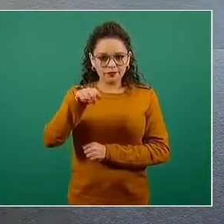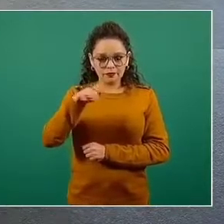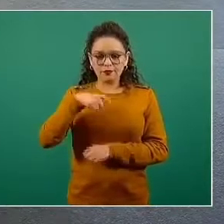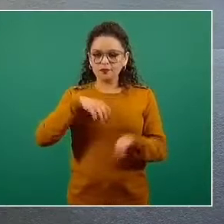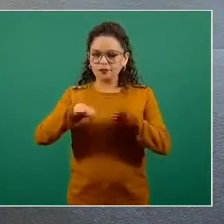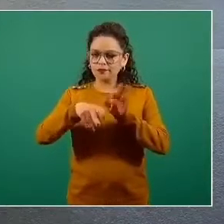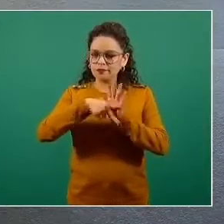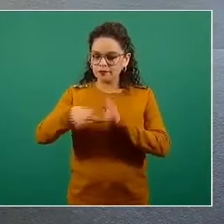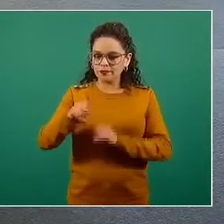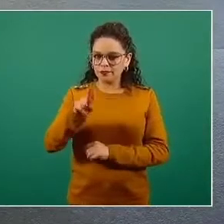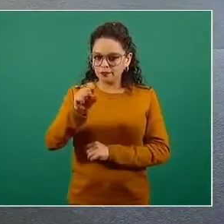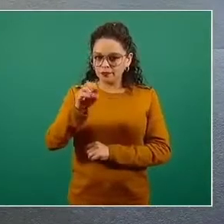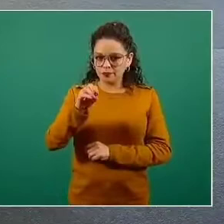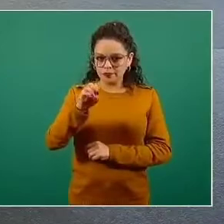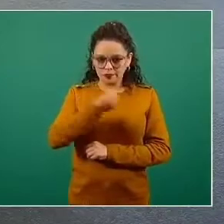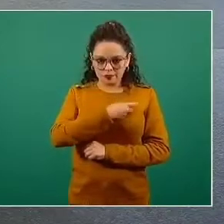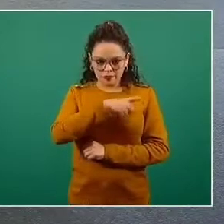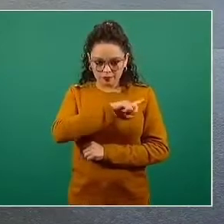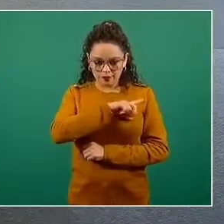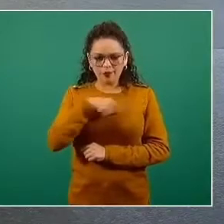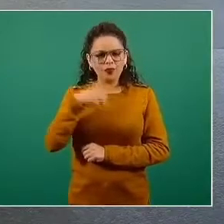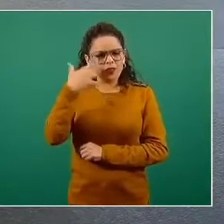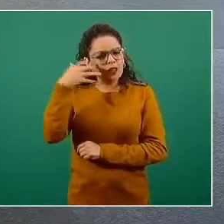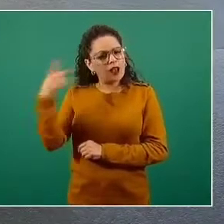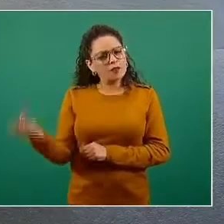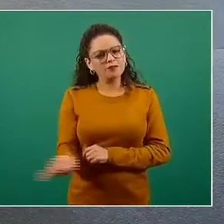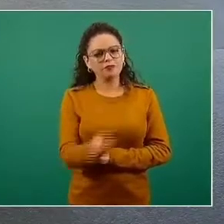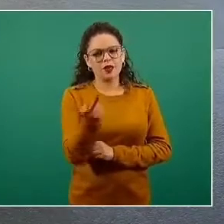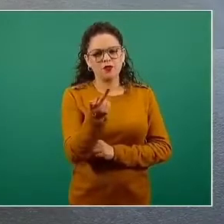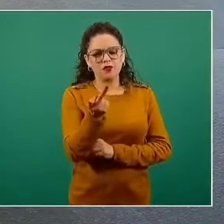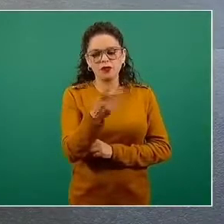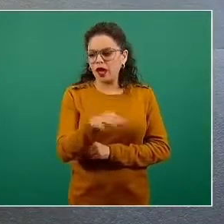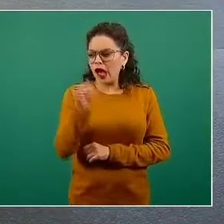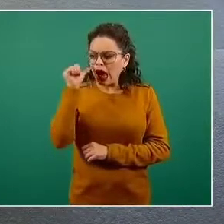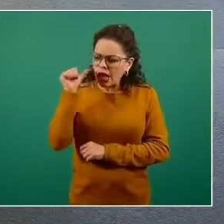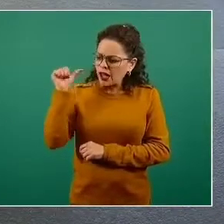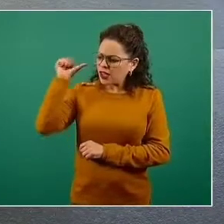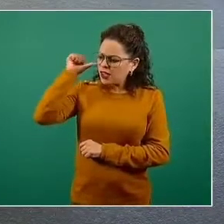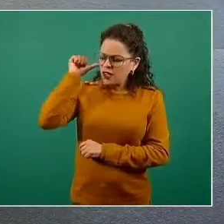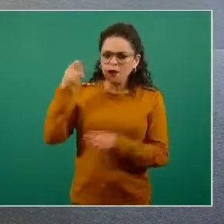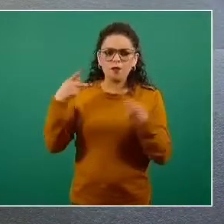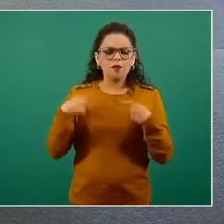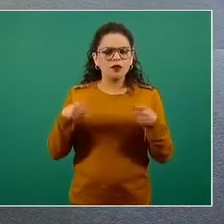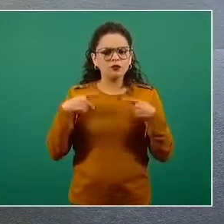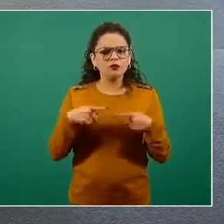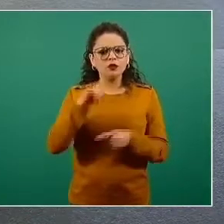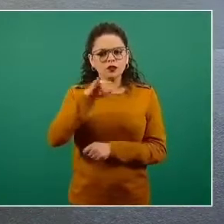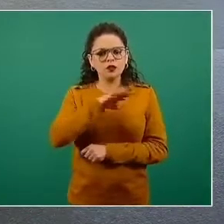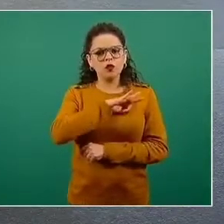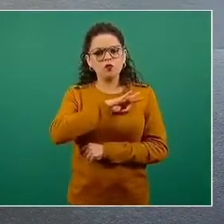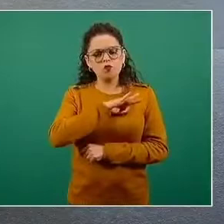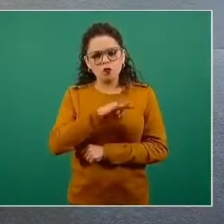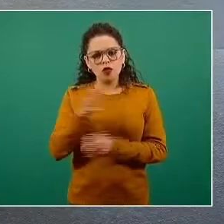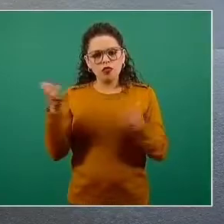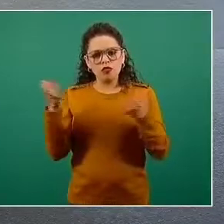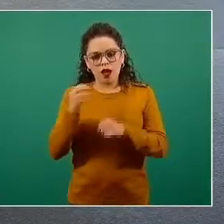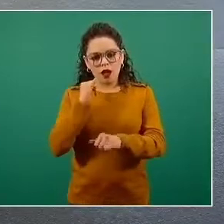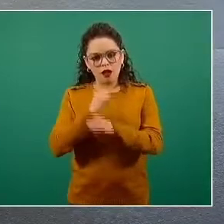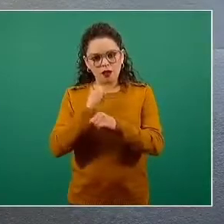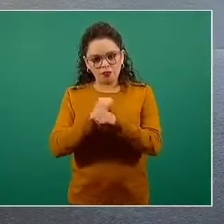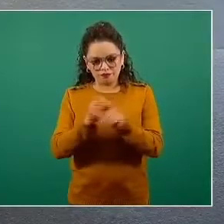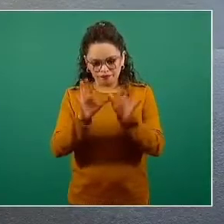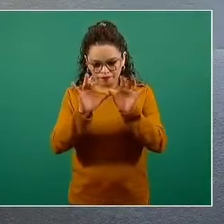Gatell, preguntarle de la gente que ayer pudo ingresar sus datos, ¿ya tienen